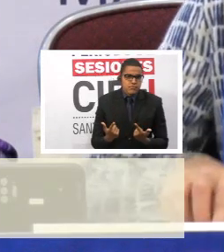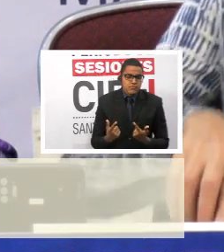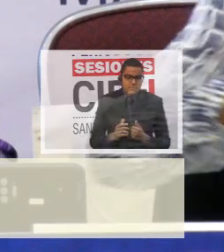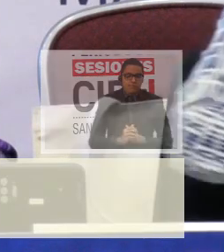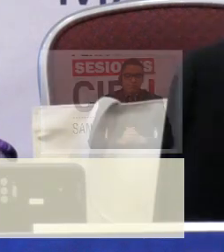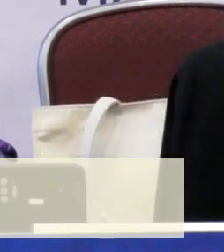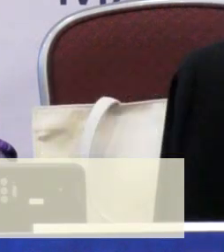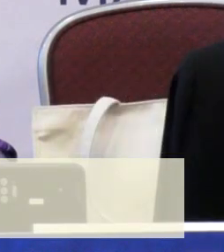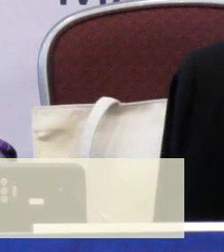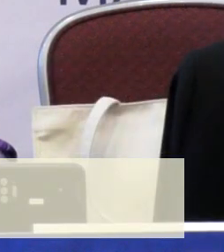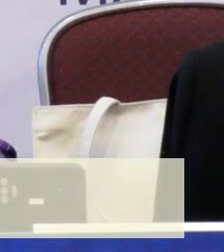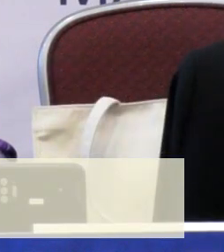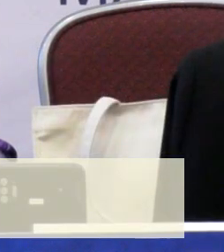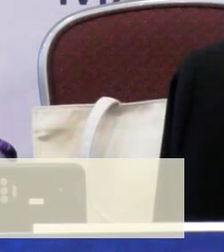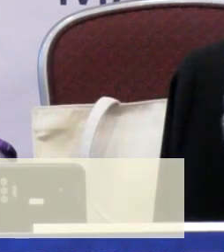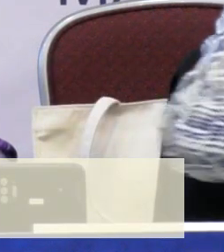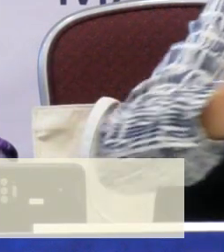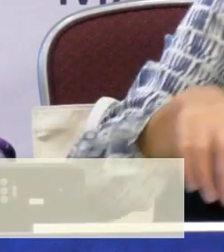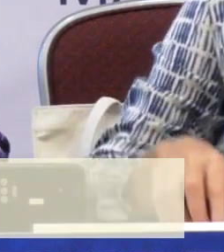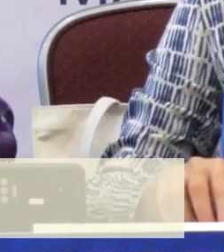los ayudan